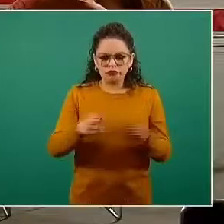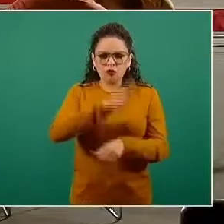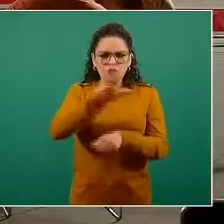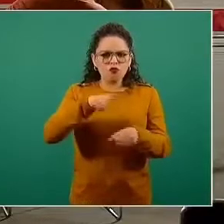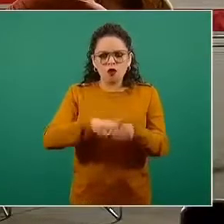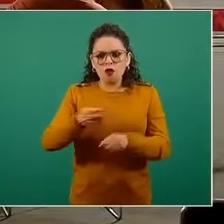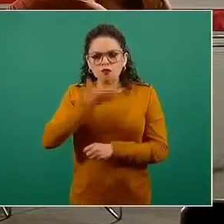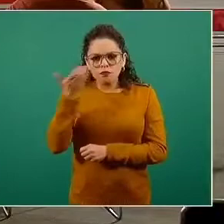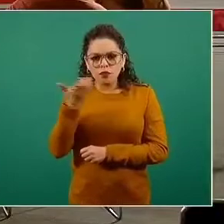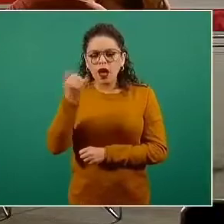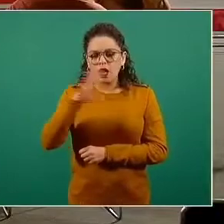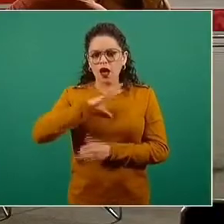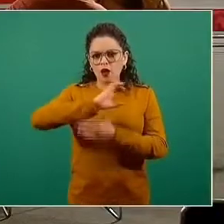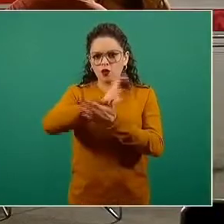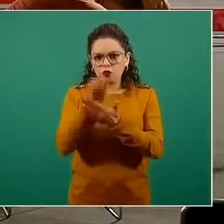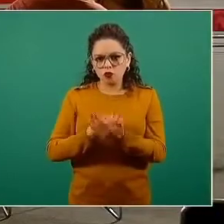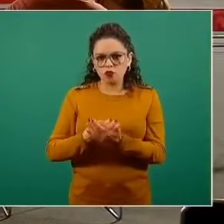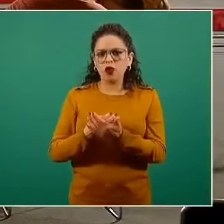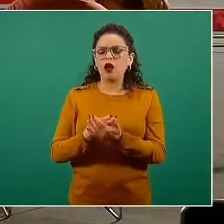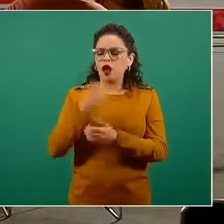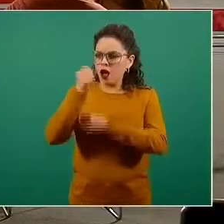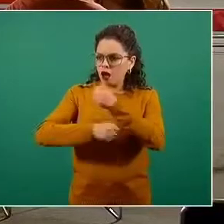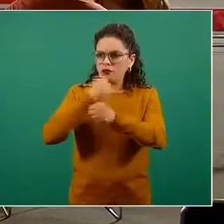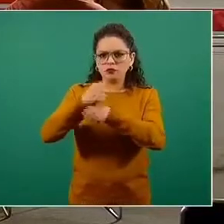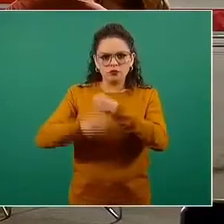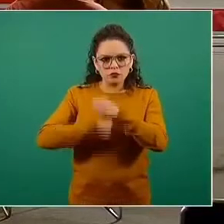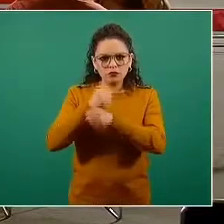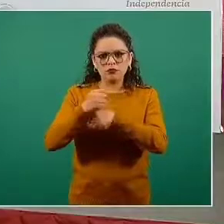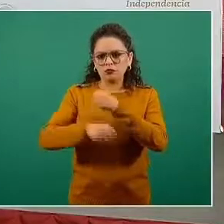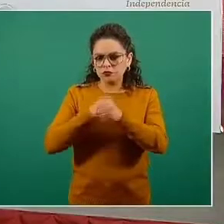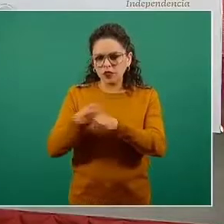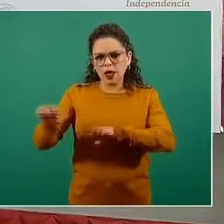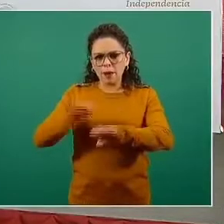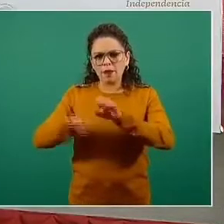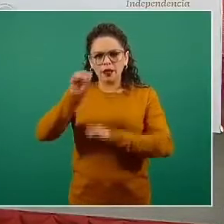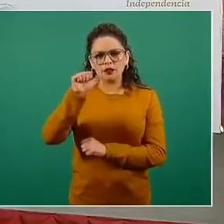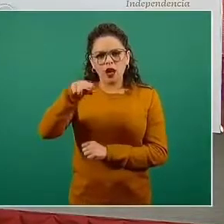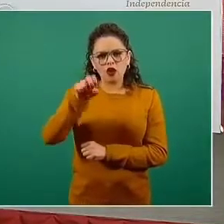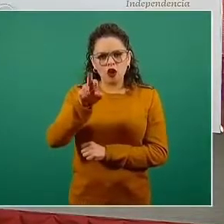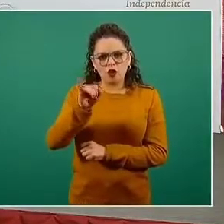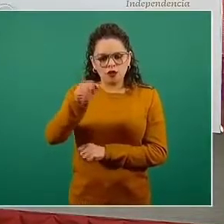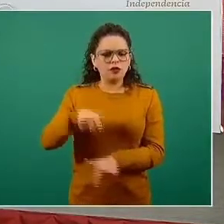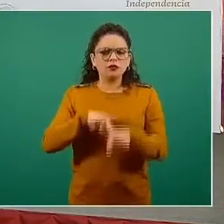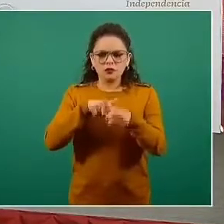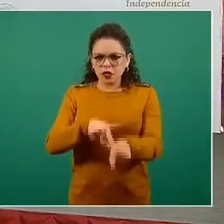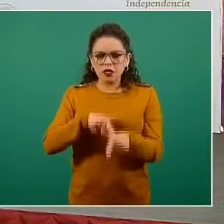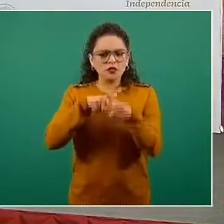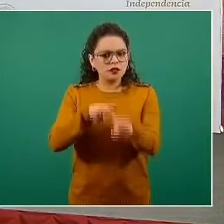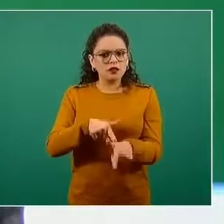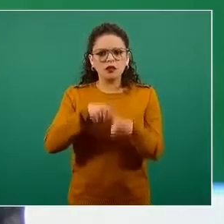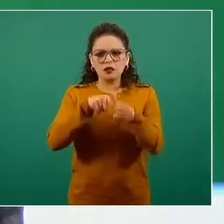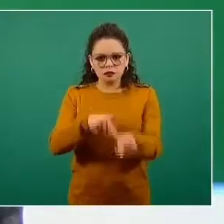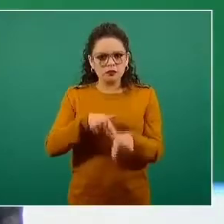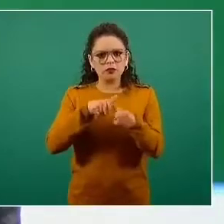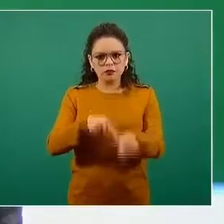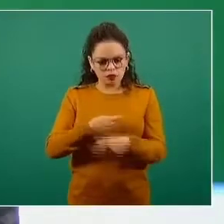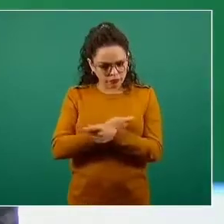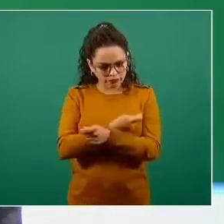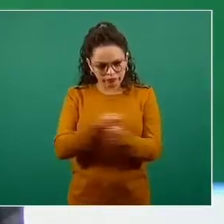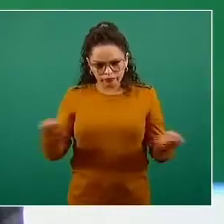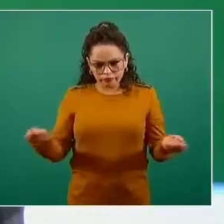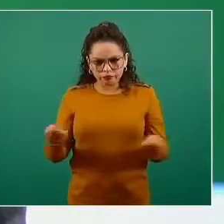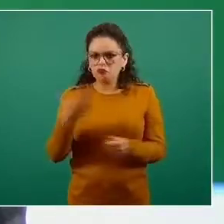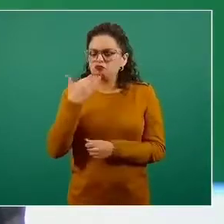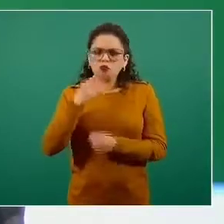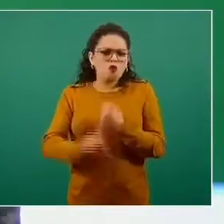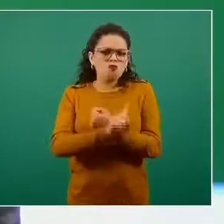contrato multianual con la empresa Sanofi, que viene de administraciones pasadas, ese contrato, y se sigue abasteciendo sin evento alguno,